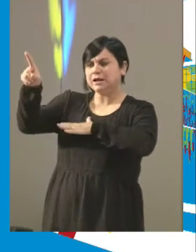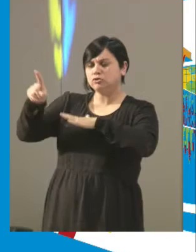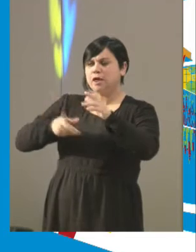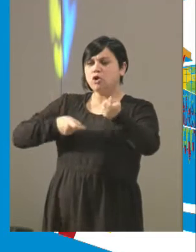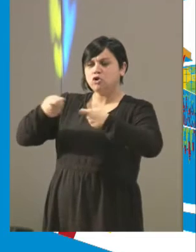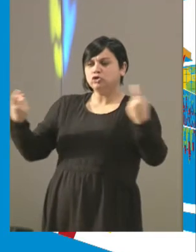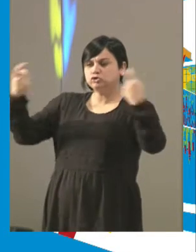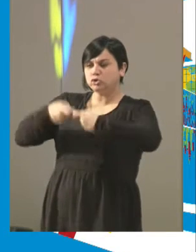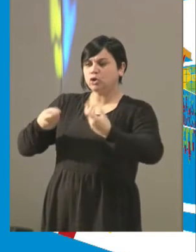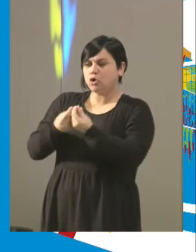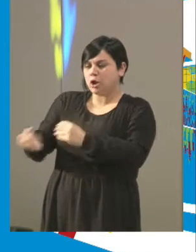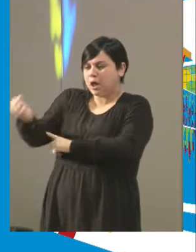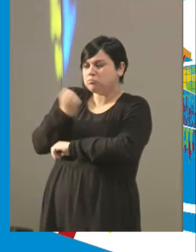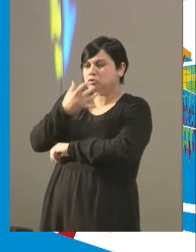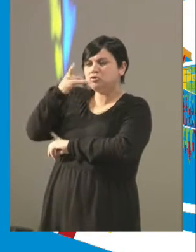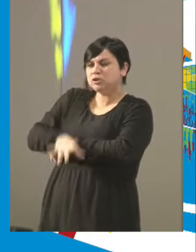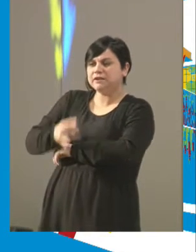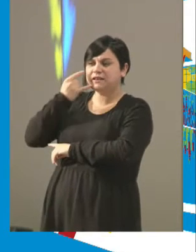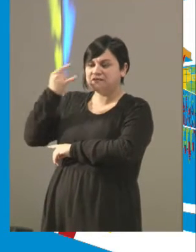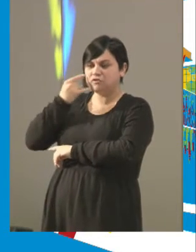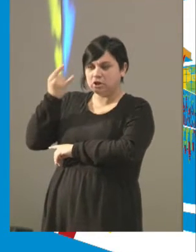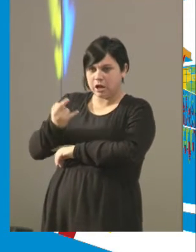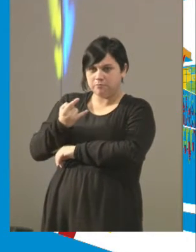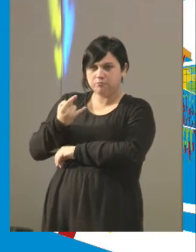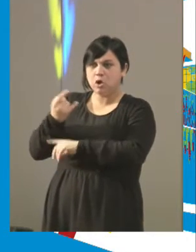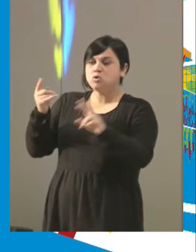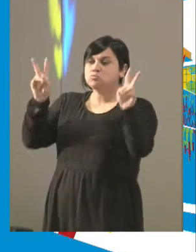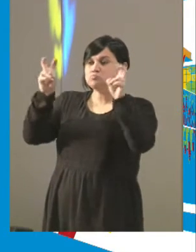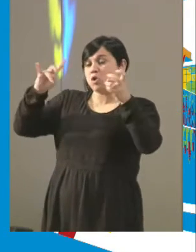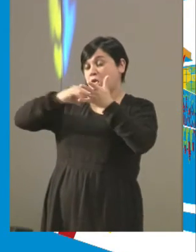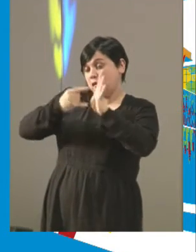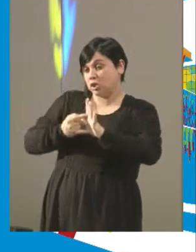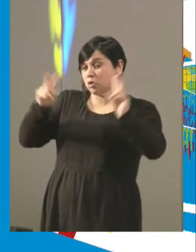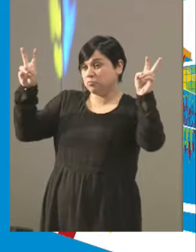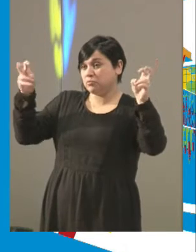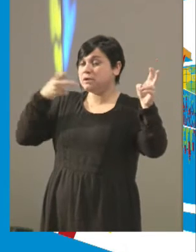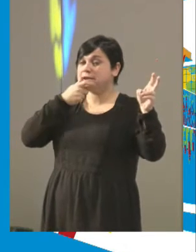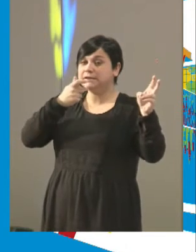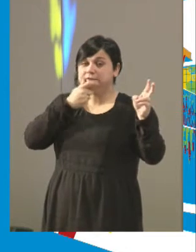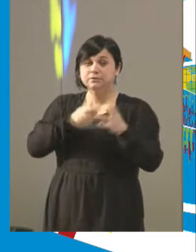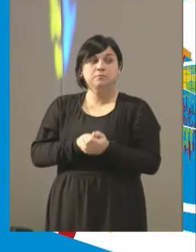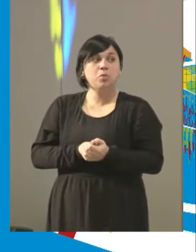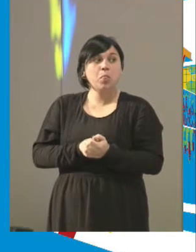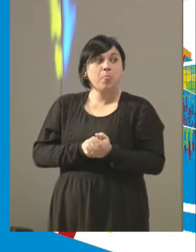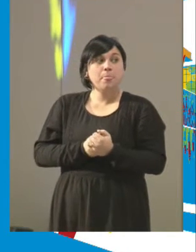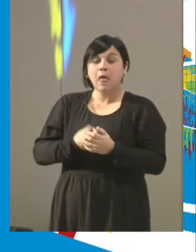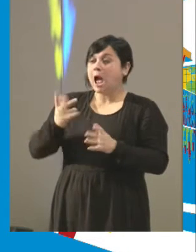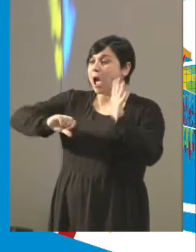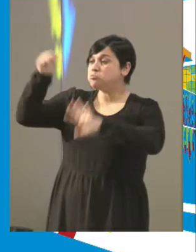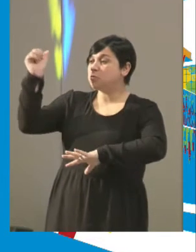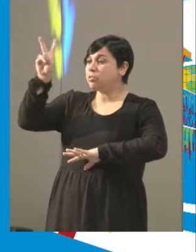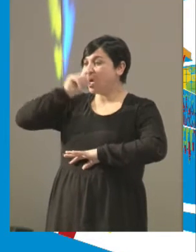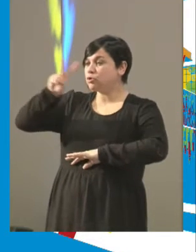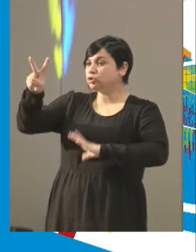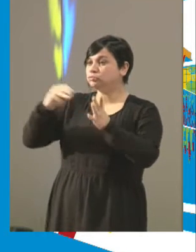apoyo de Telefónica y su programa Smart Steps. Estamos hablando de que en Zaragoza tenemos un plan de movilidad aprobado en el 2008,